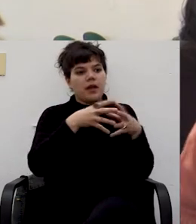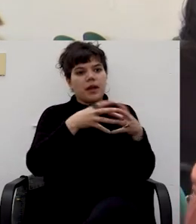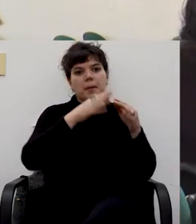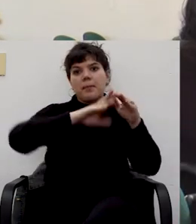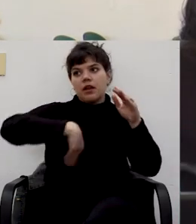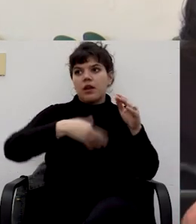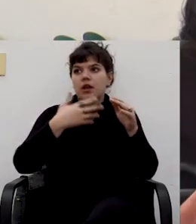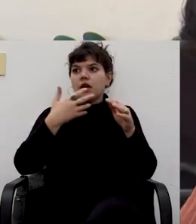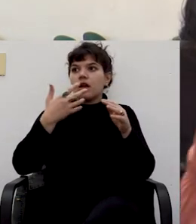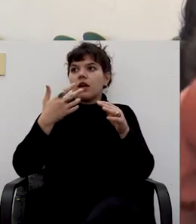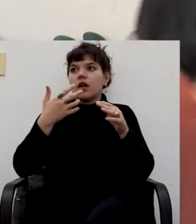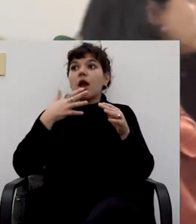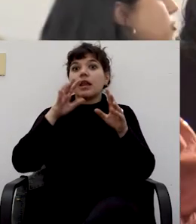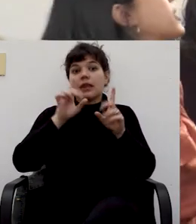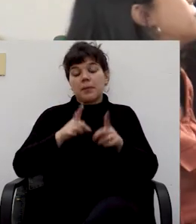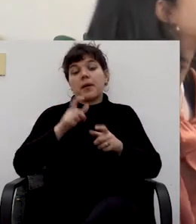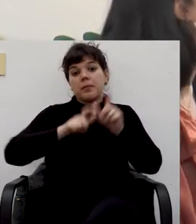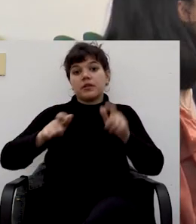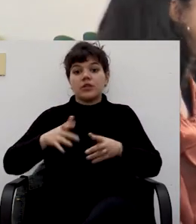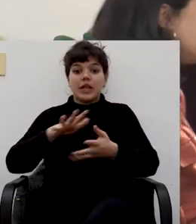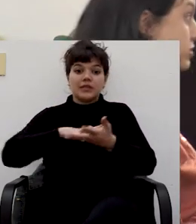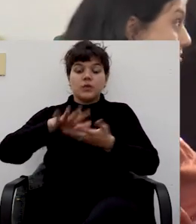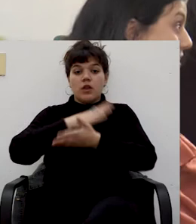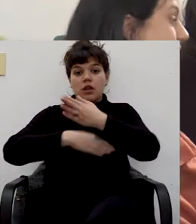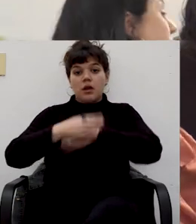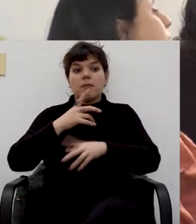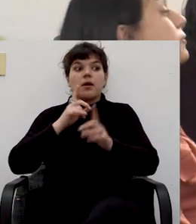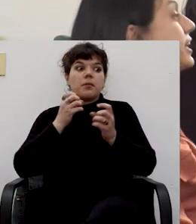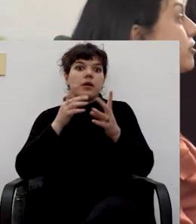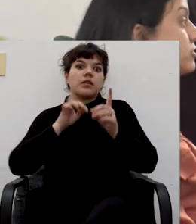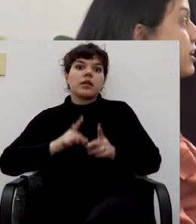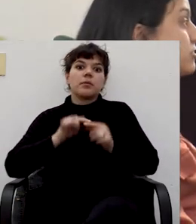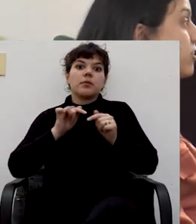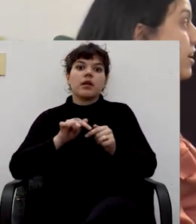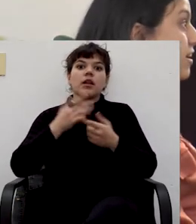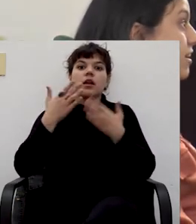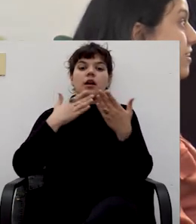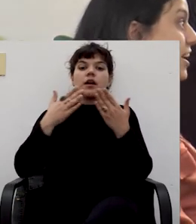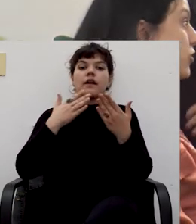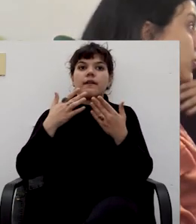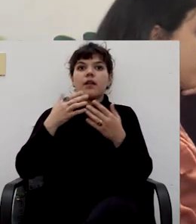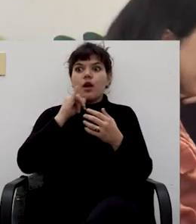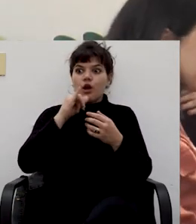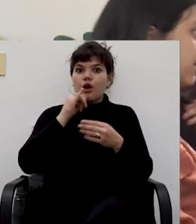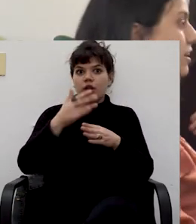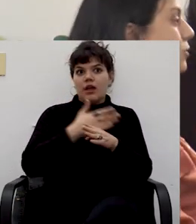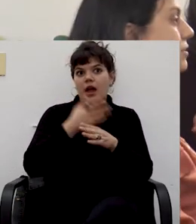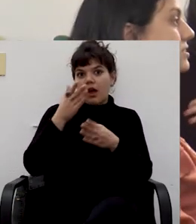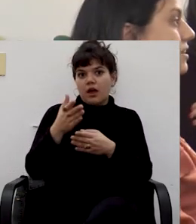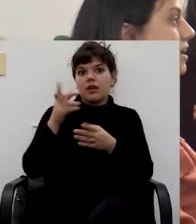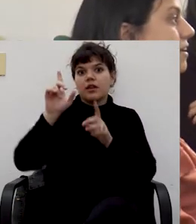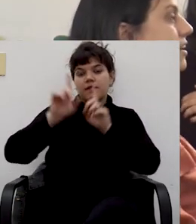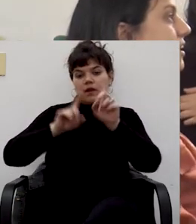ejemplo, las personas en situación de discapacidad, que un poco responden muchas cosas que vos venías contando a lo que nos pasa en